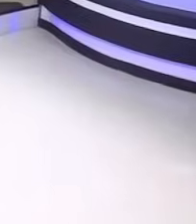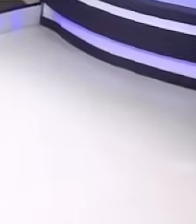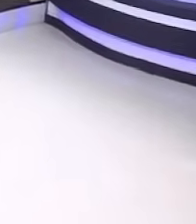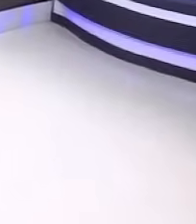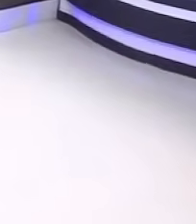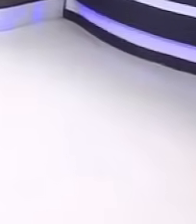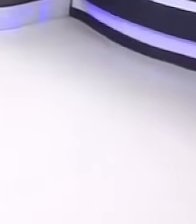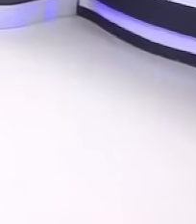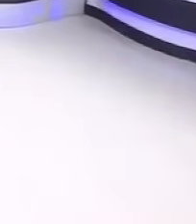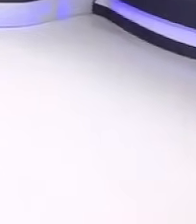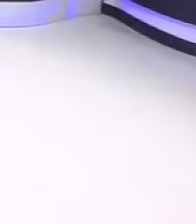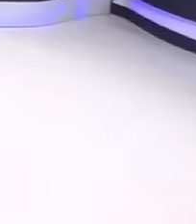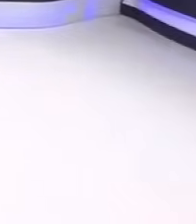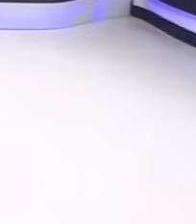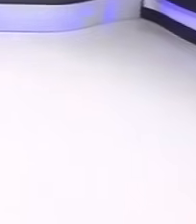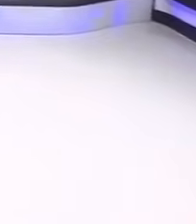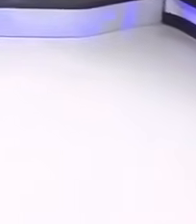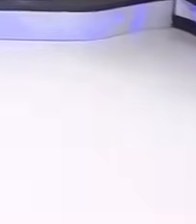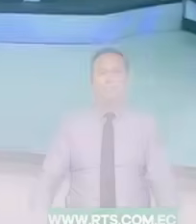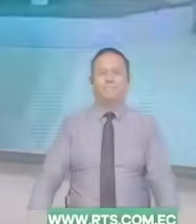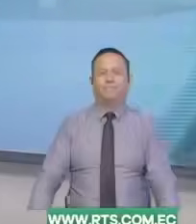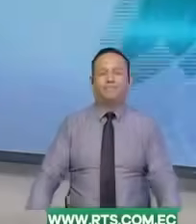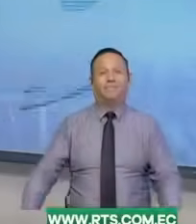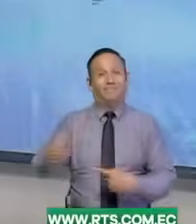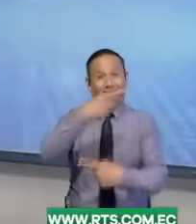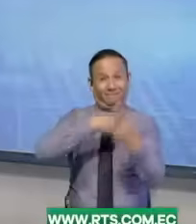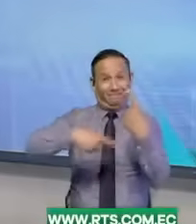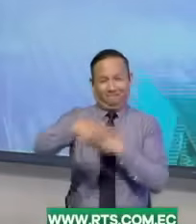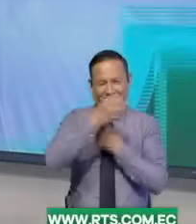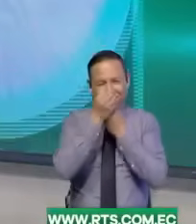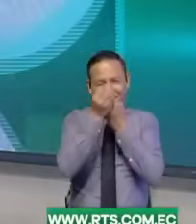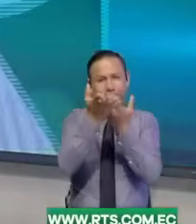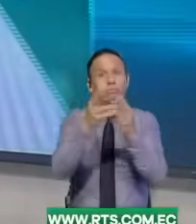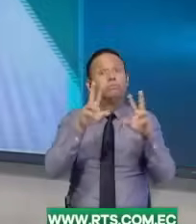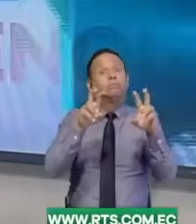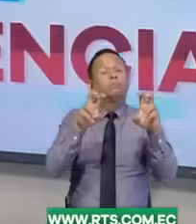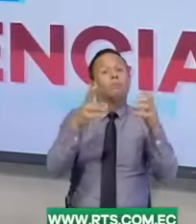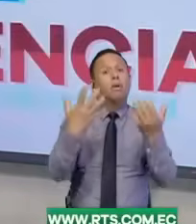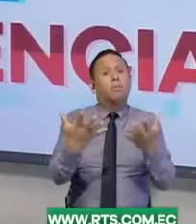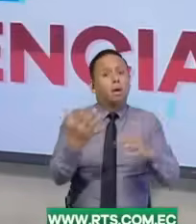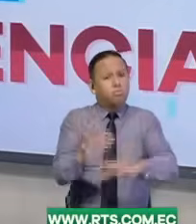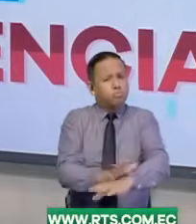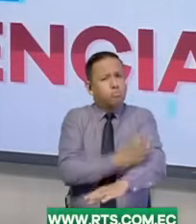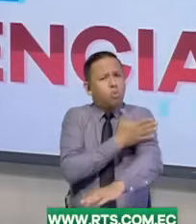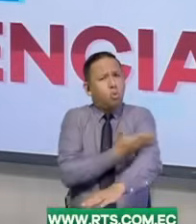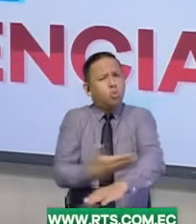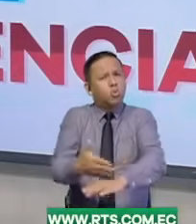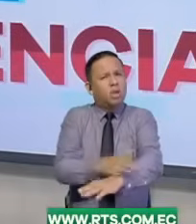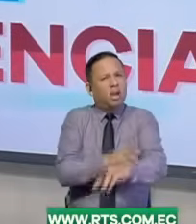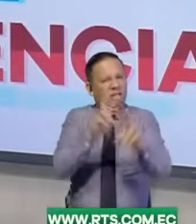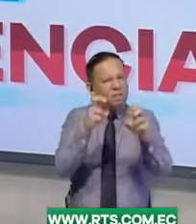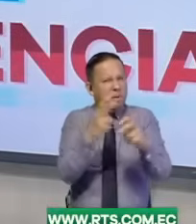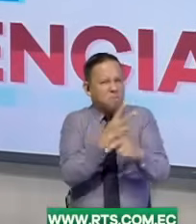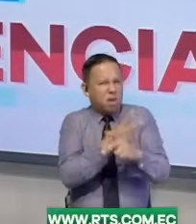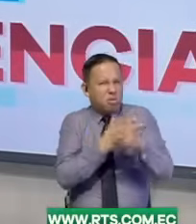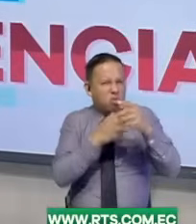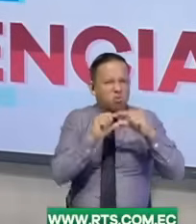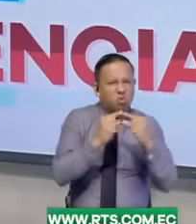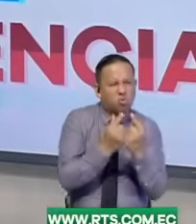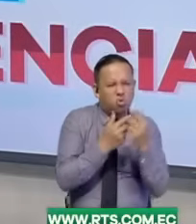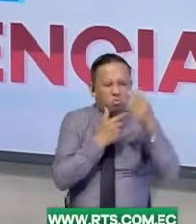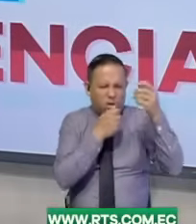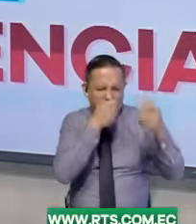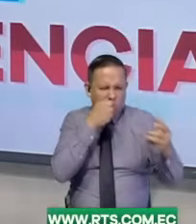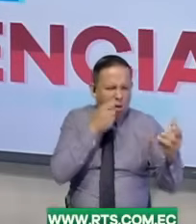señores. Estamos de regreso con lo anunciado, queridos televidentes. Toma fuerza el género musical que hace apología del crimen.